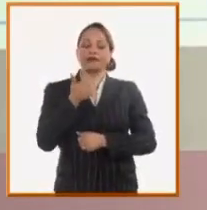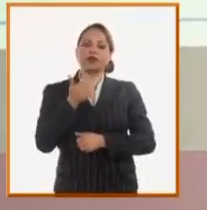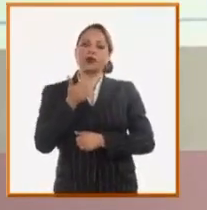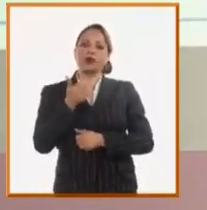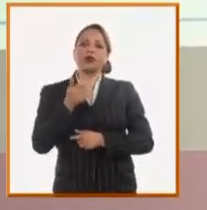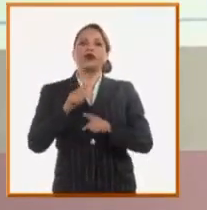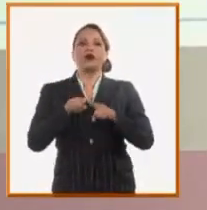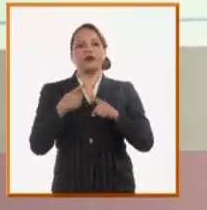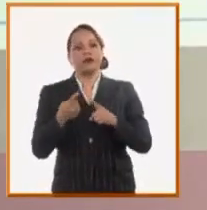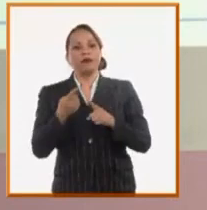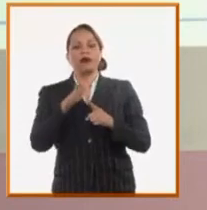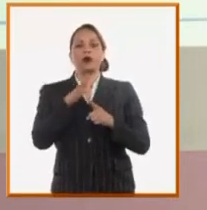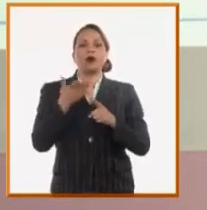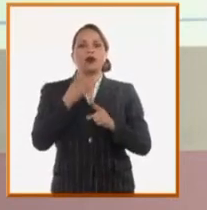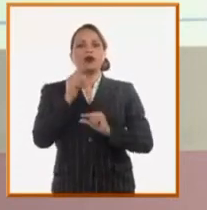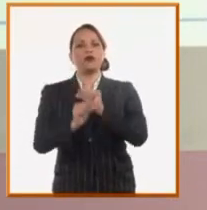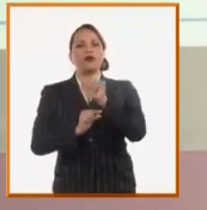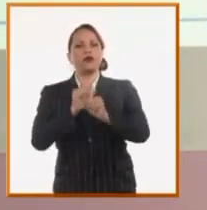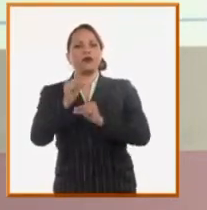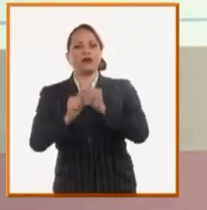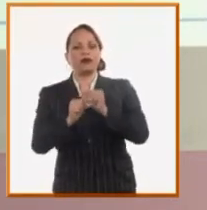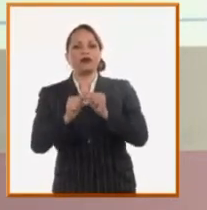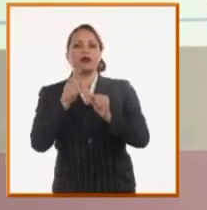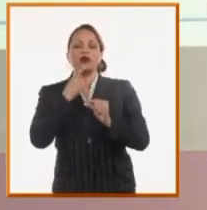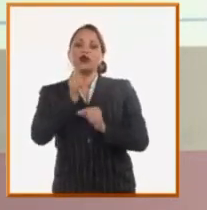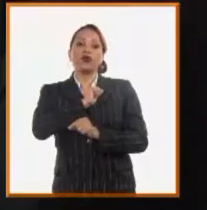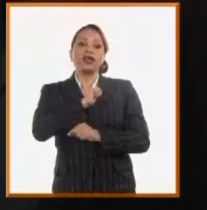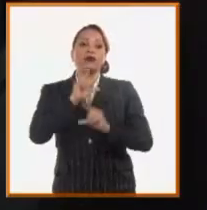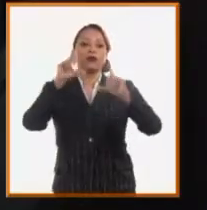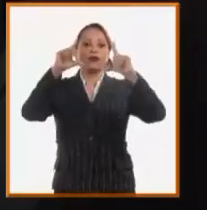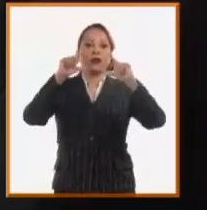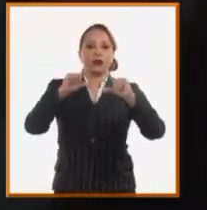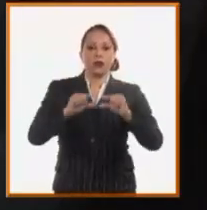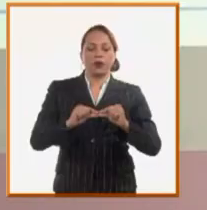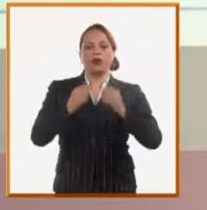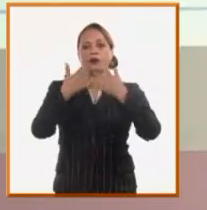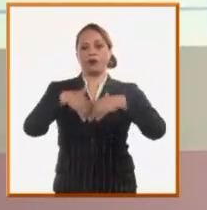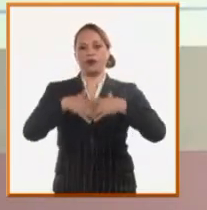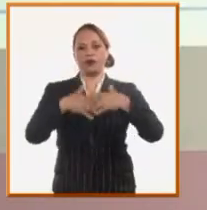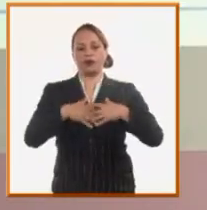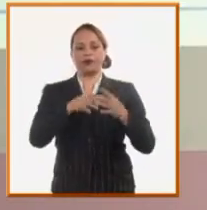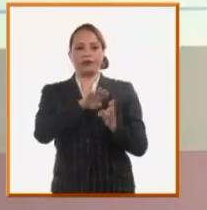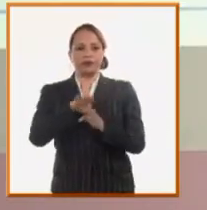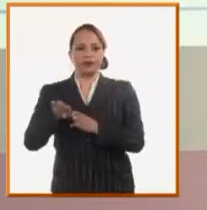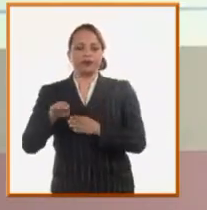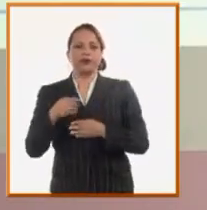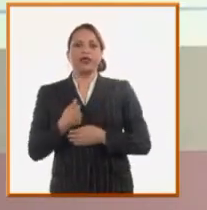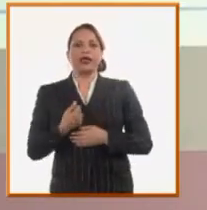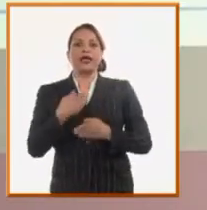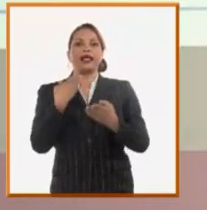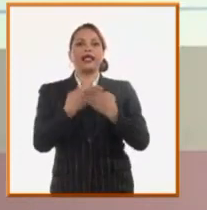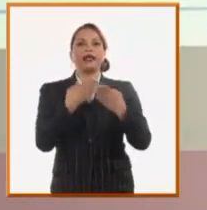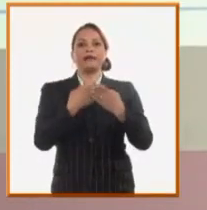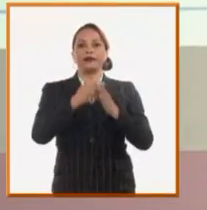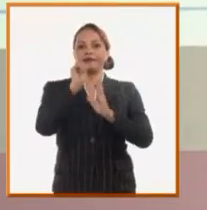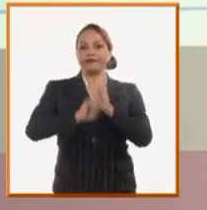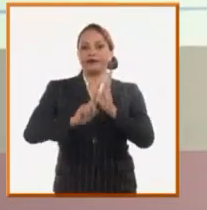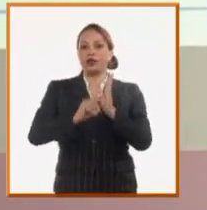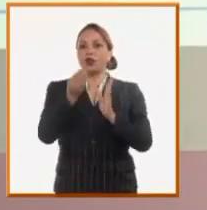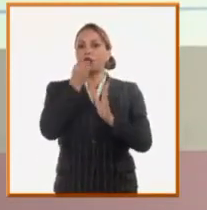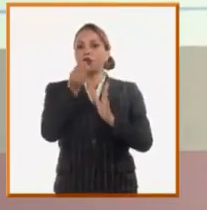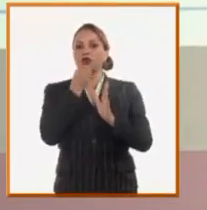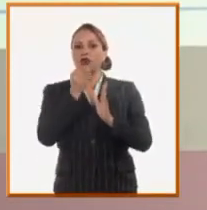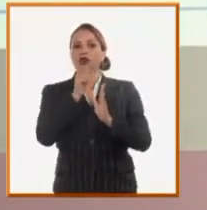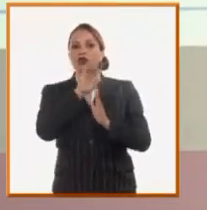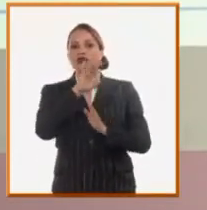pero por lo menos estamos proyectando no seguir disminuyendo la producción. En el caso de los exportadores energéticos se está proyectando también un consumo de alrededor de 8 millones